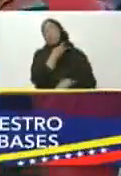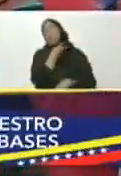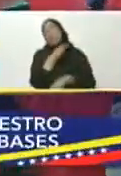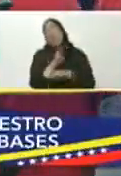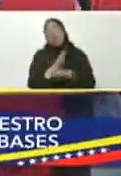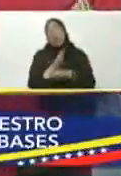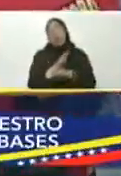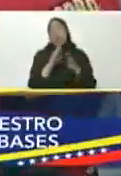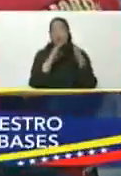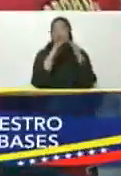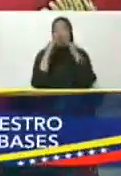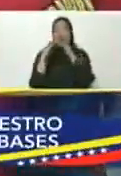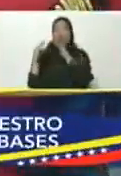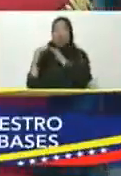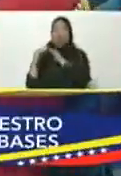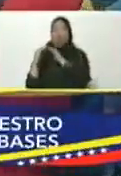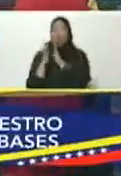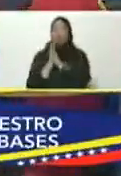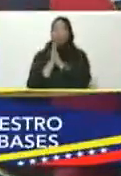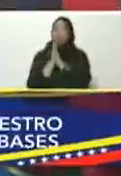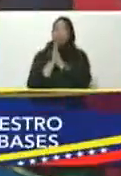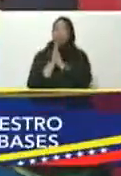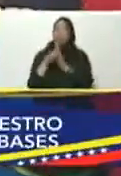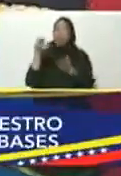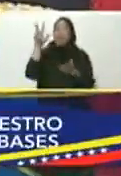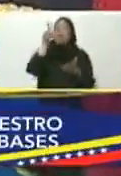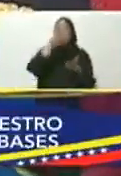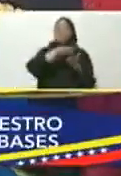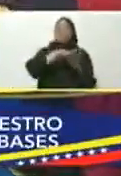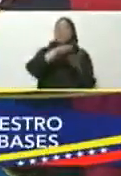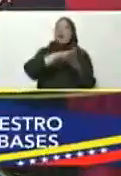Candela, candela. Aprobado. Así mismo, señor. ¡Aprobado!